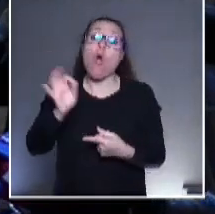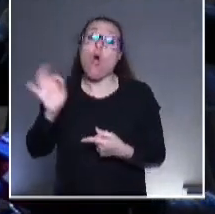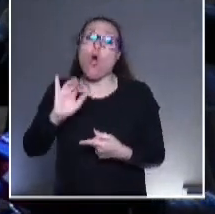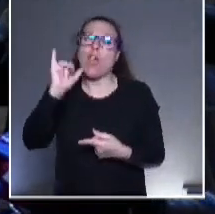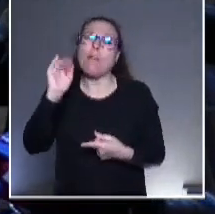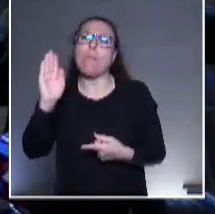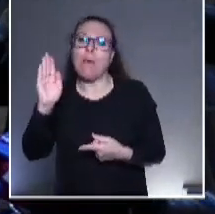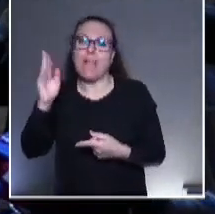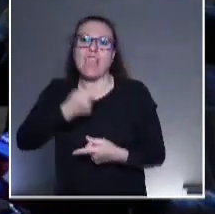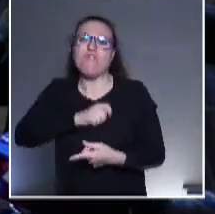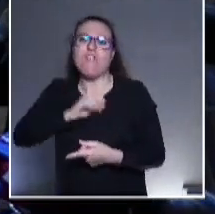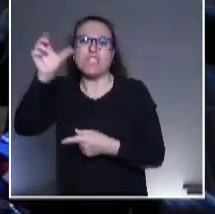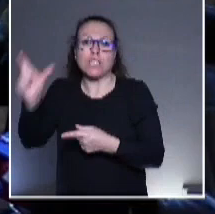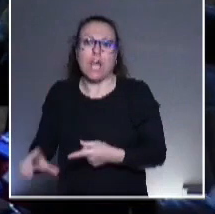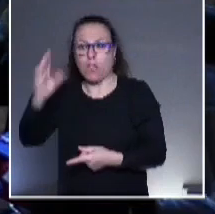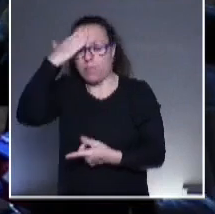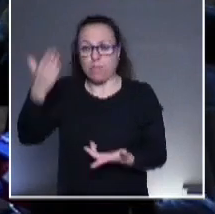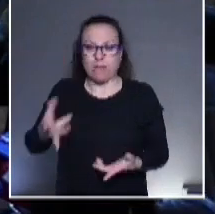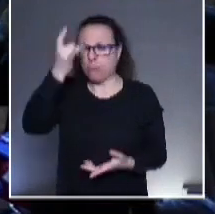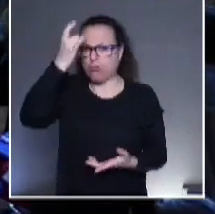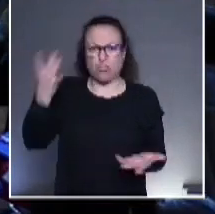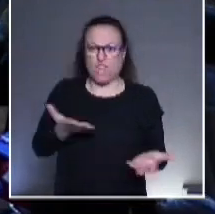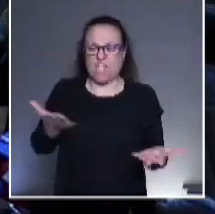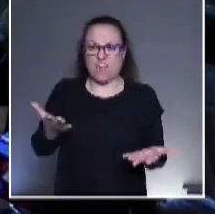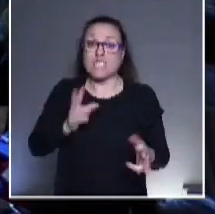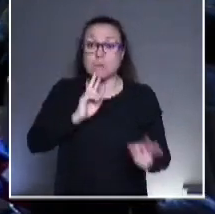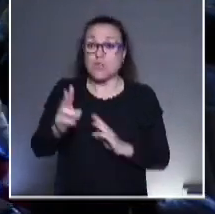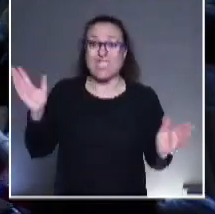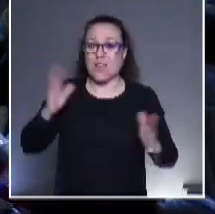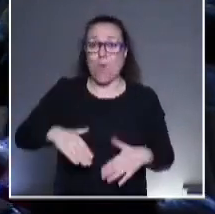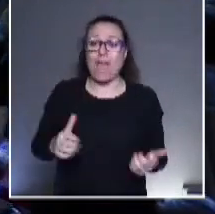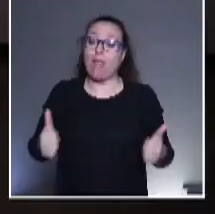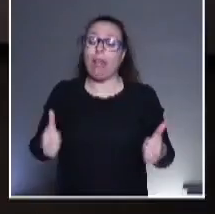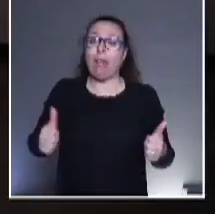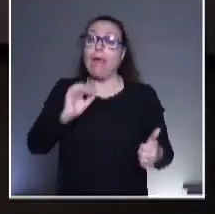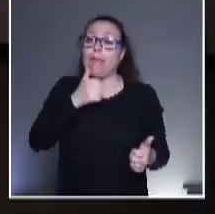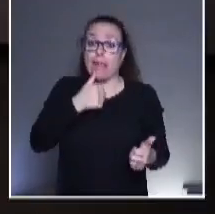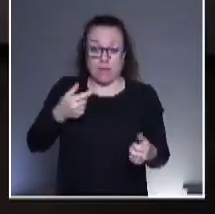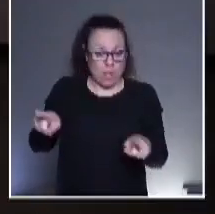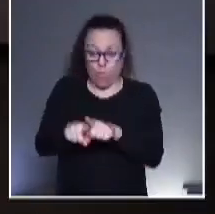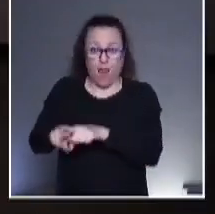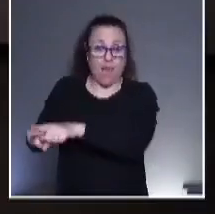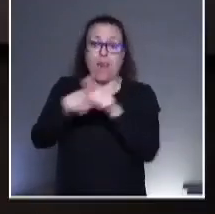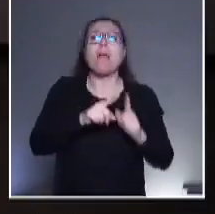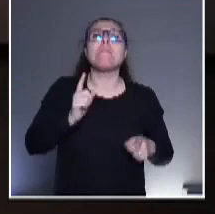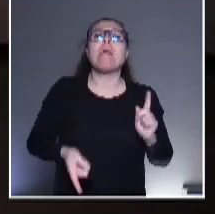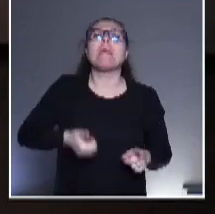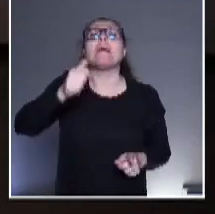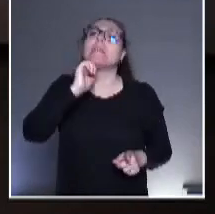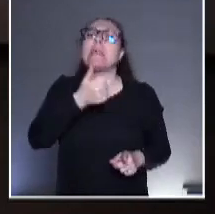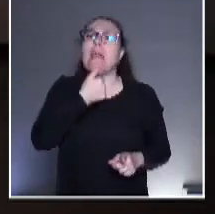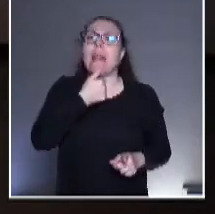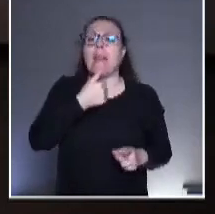IP, la investigadora principal? Pues que esta pregunta es absurda, es que no tiene respuesta y así sucesivamente. ¿Quién manda más? ¿Uno